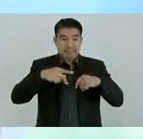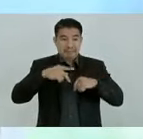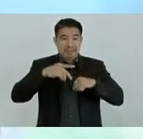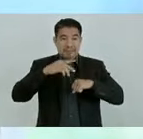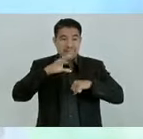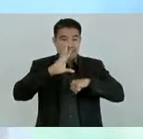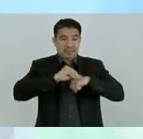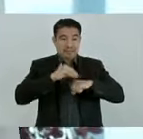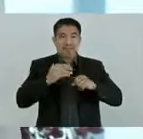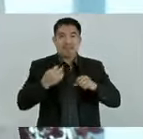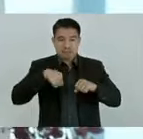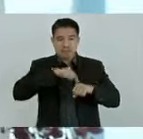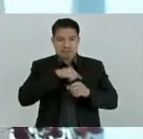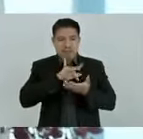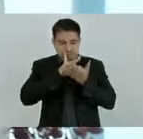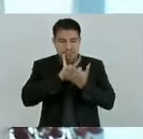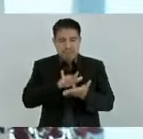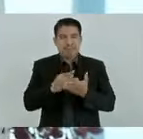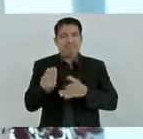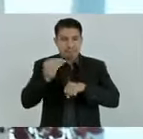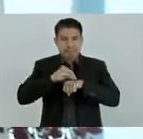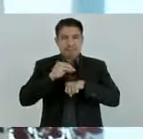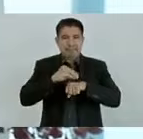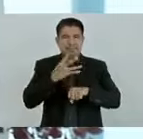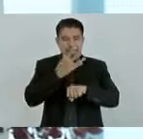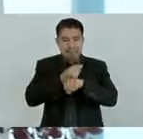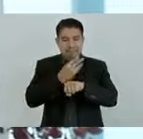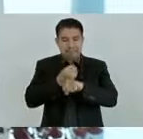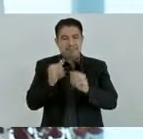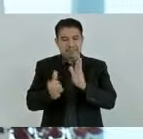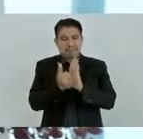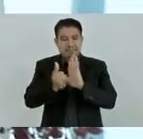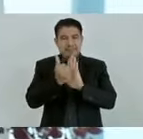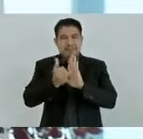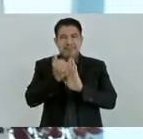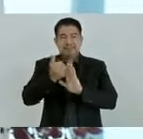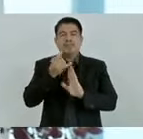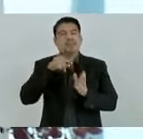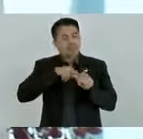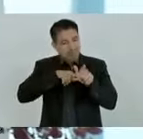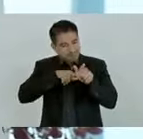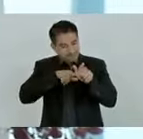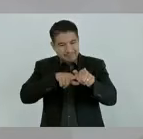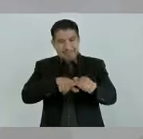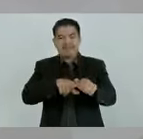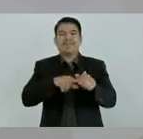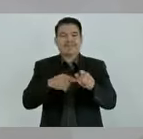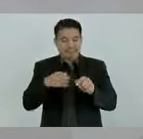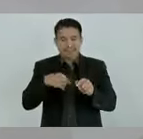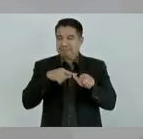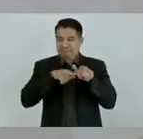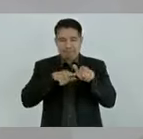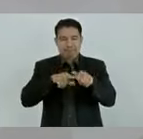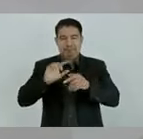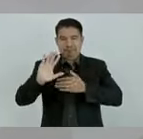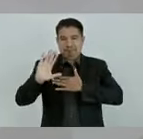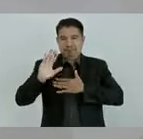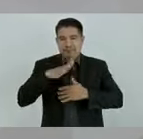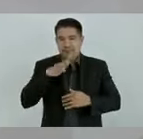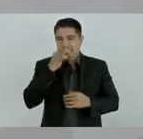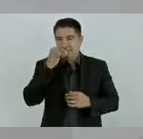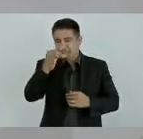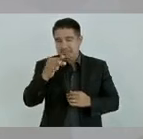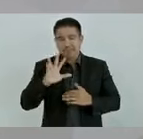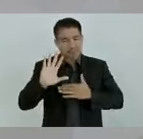la construcción de la autopista. Sigue en pie ese compromiso.